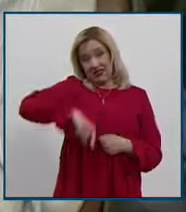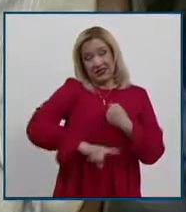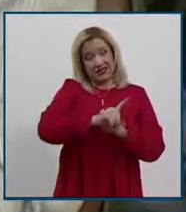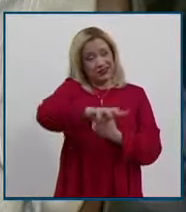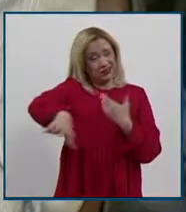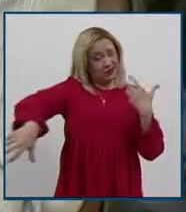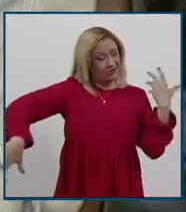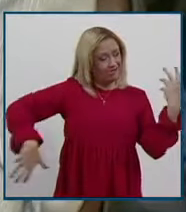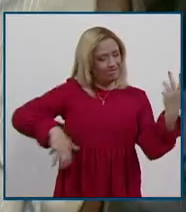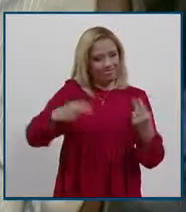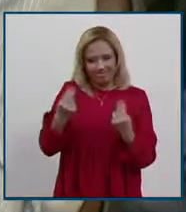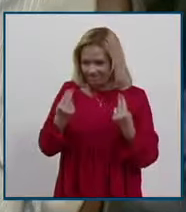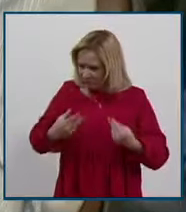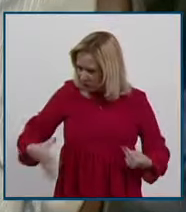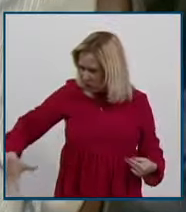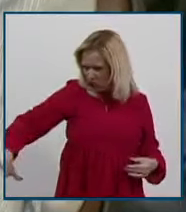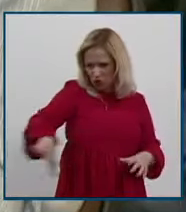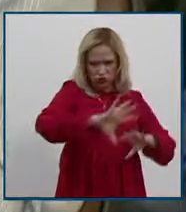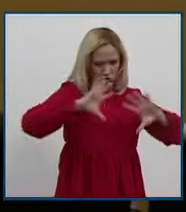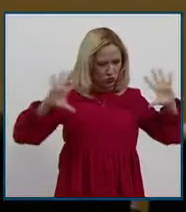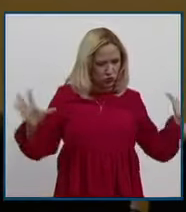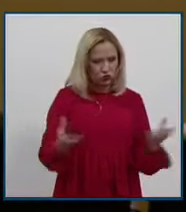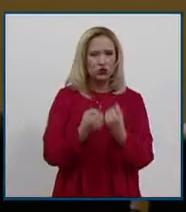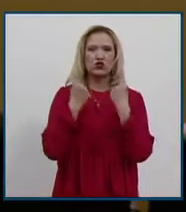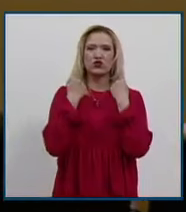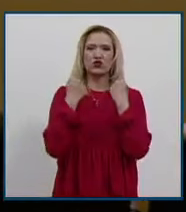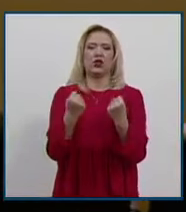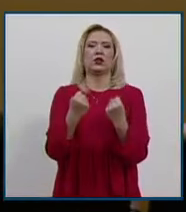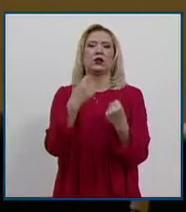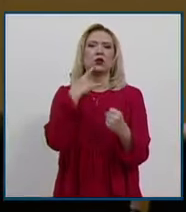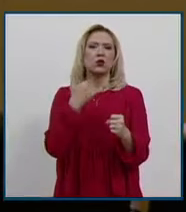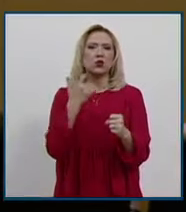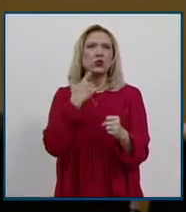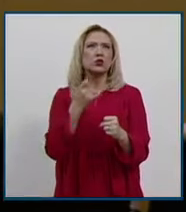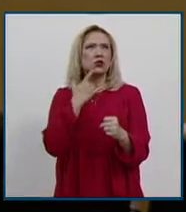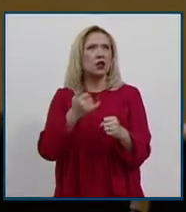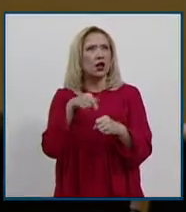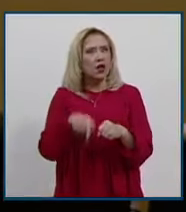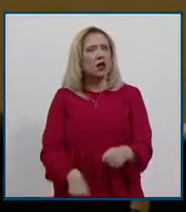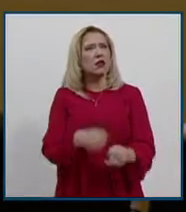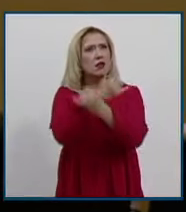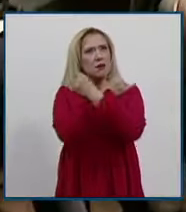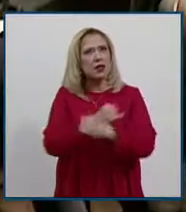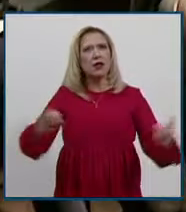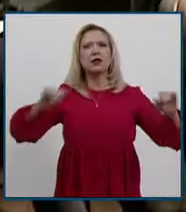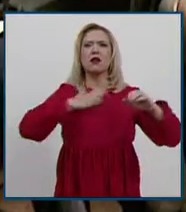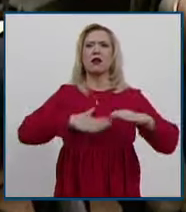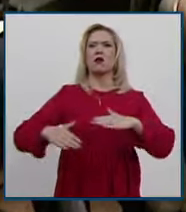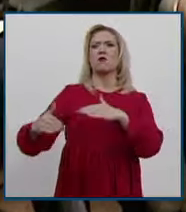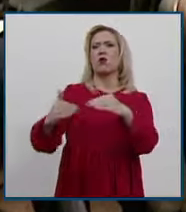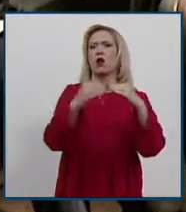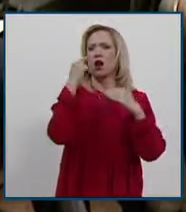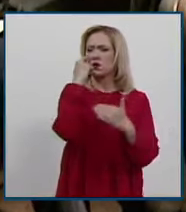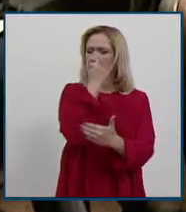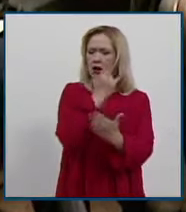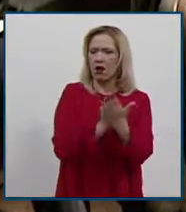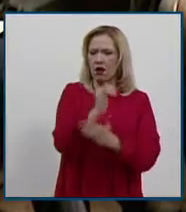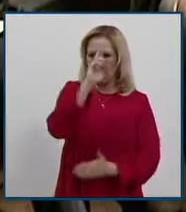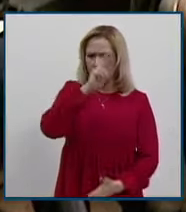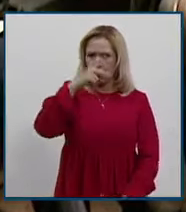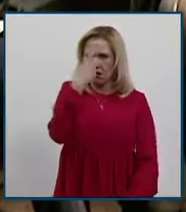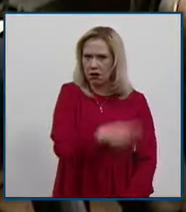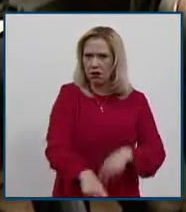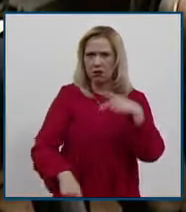luchar por la independencia del poder judicial de la federación y por la democracia así lo señalaron magistradas y magistrados